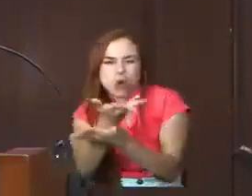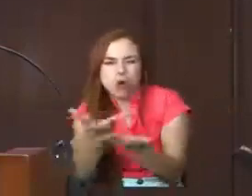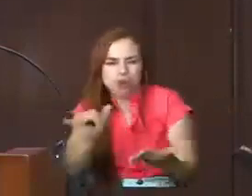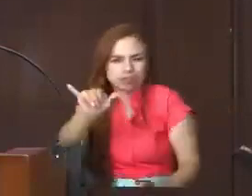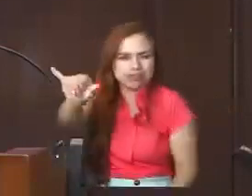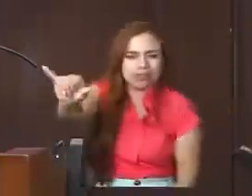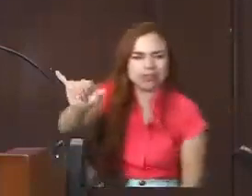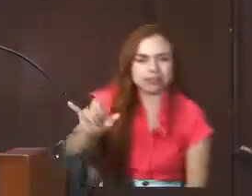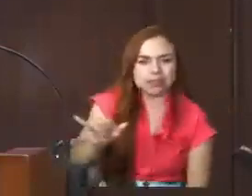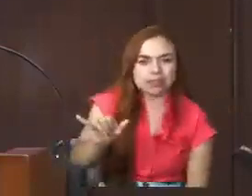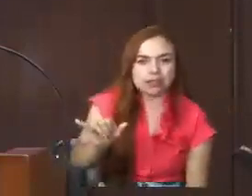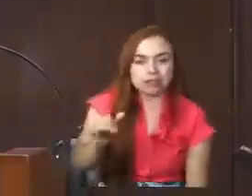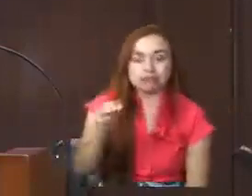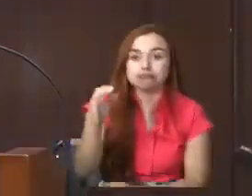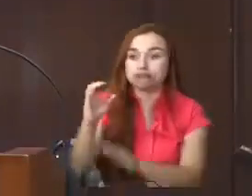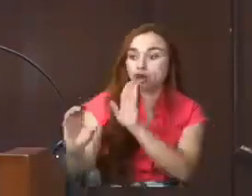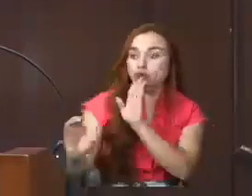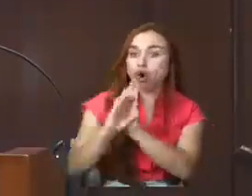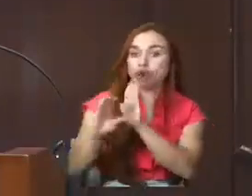país,